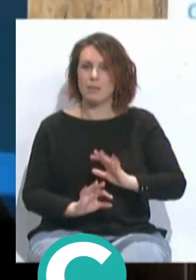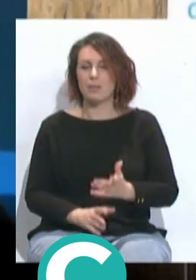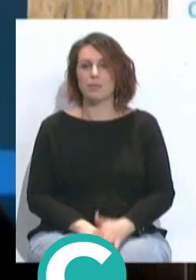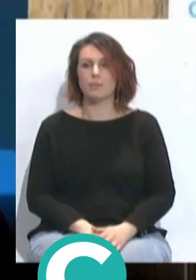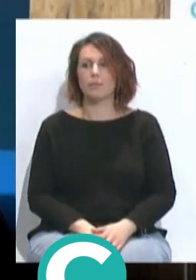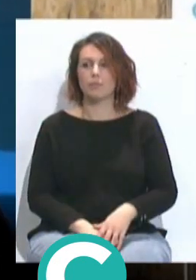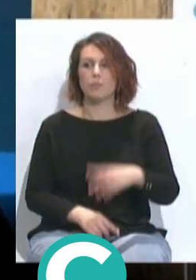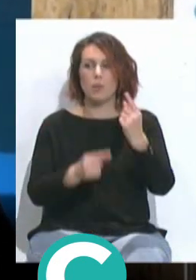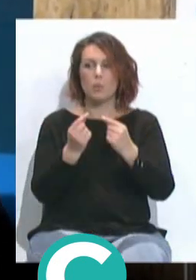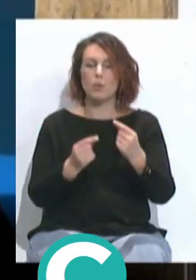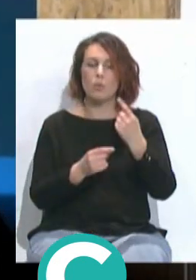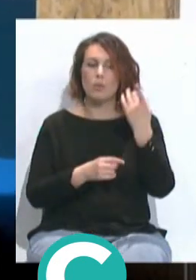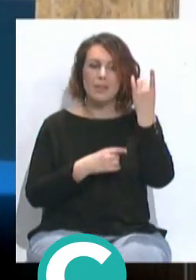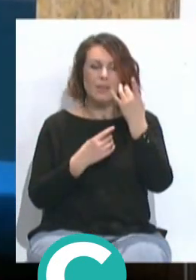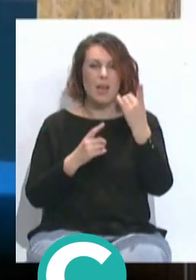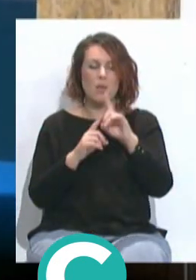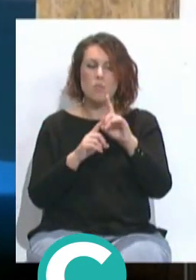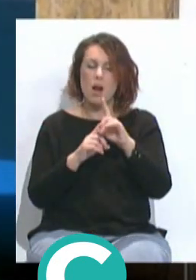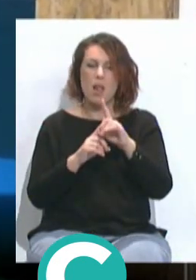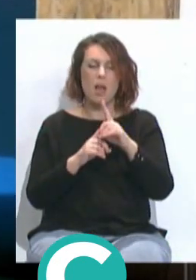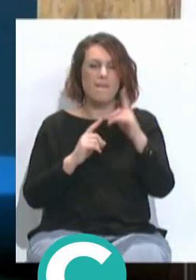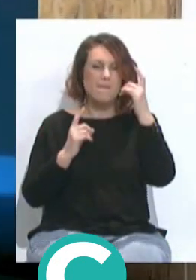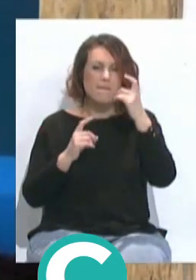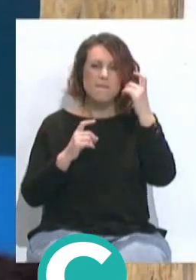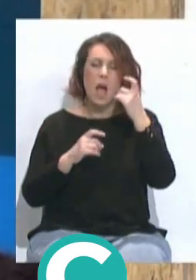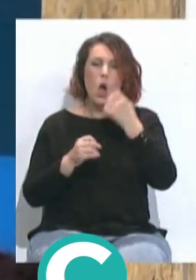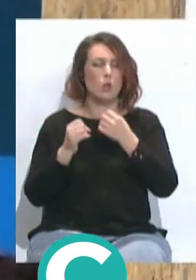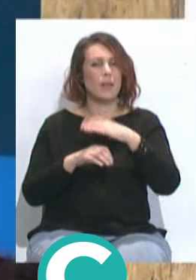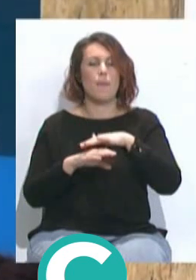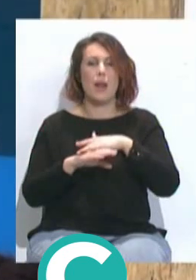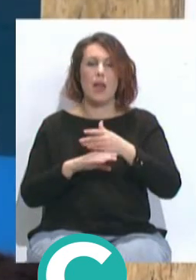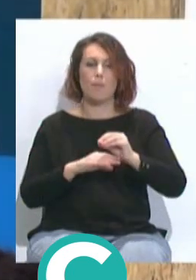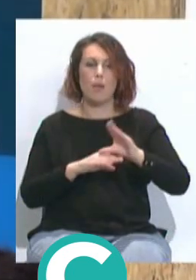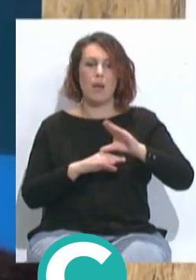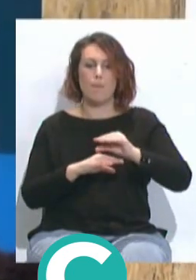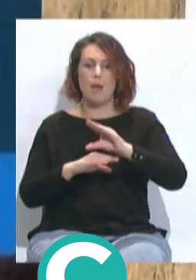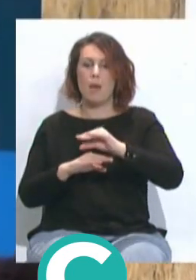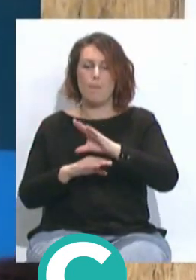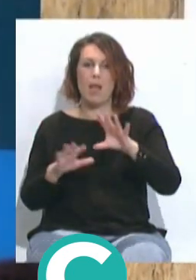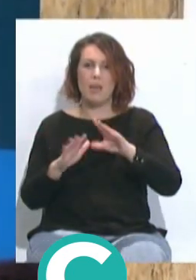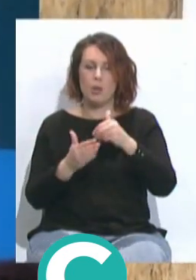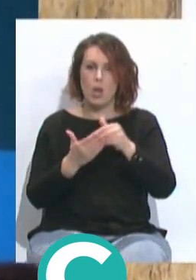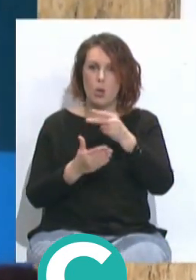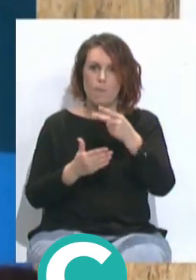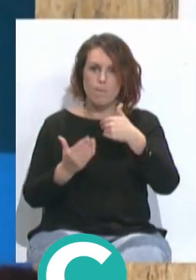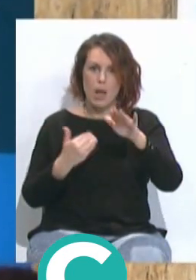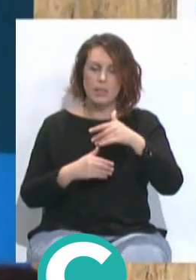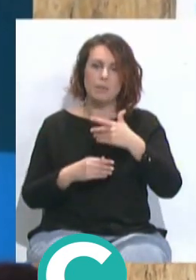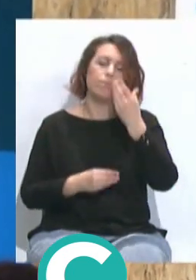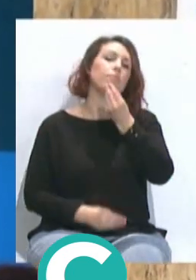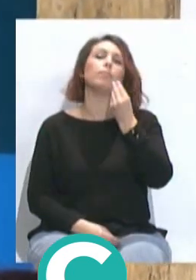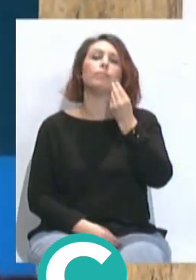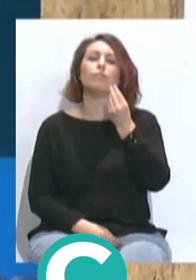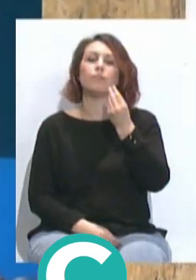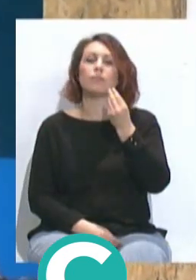se ha hecho un ejercicio de ingeniería económica para incrementar los ingresos en más de 10 millones de euros teniendo en cuenta